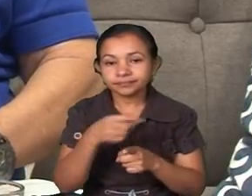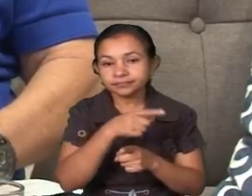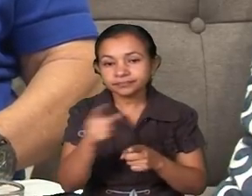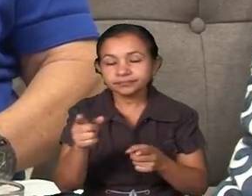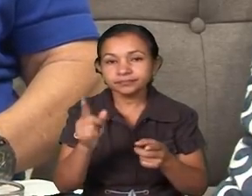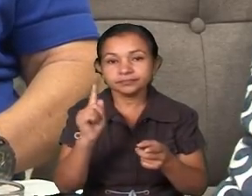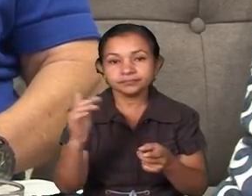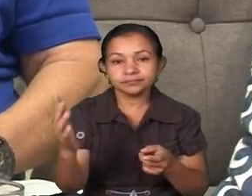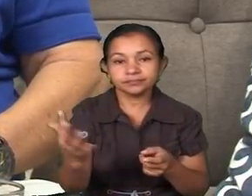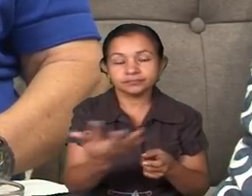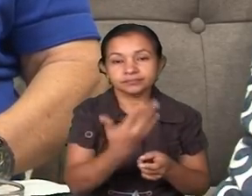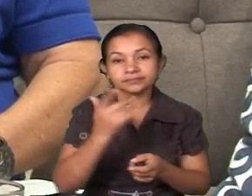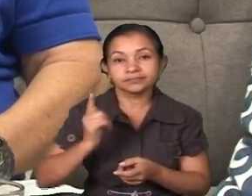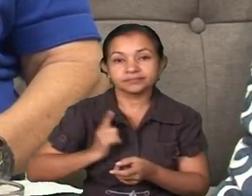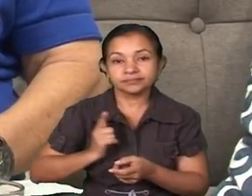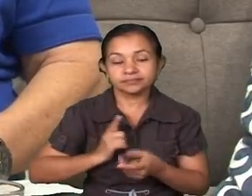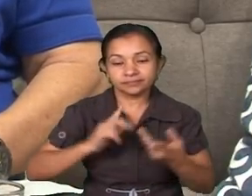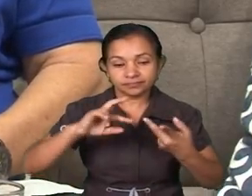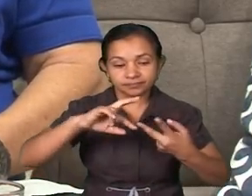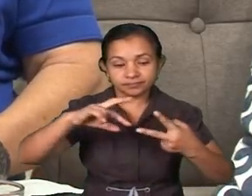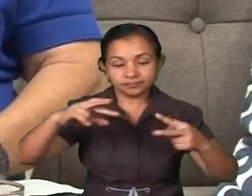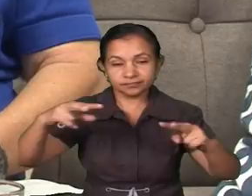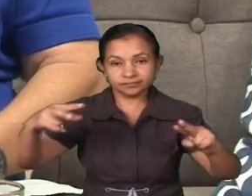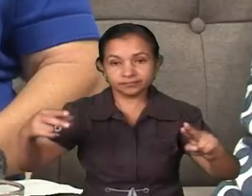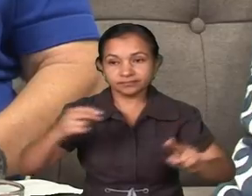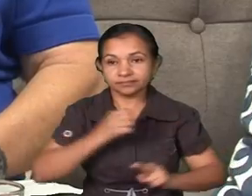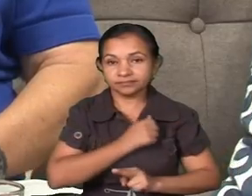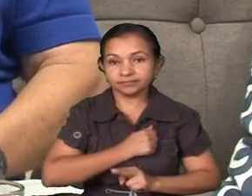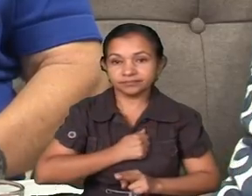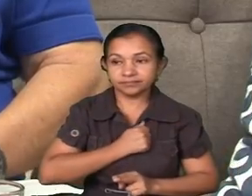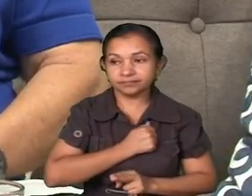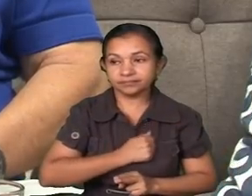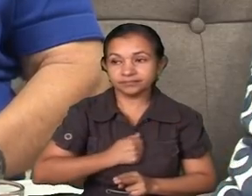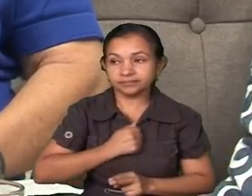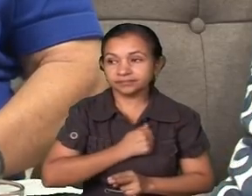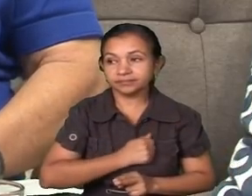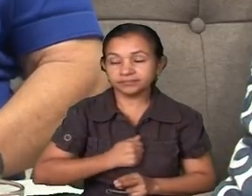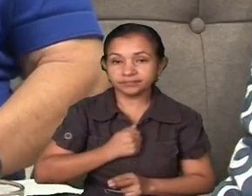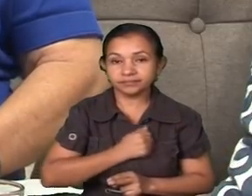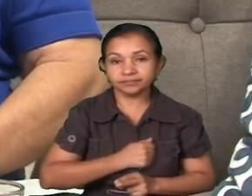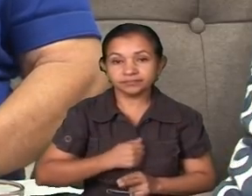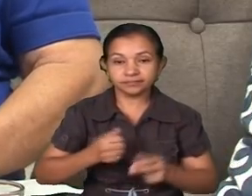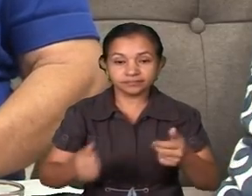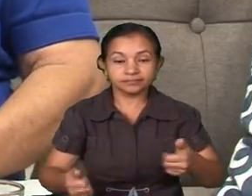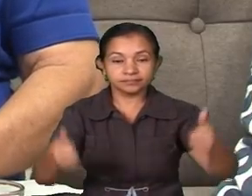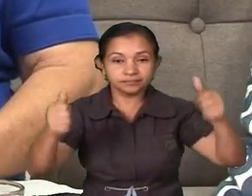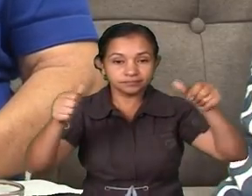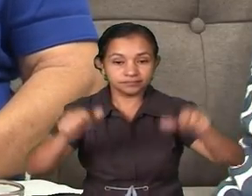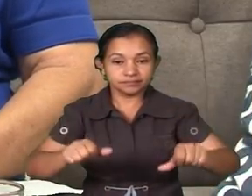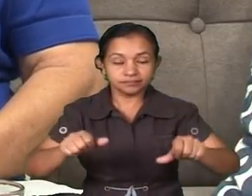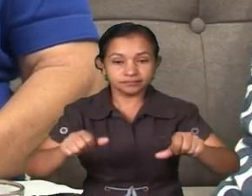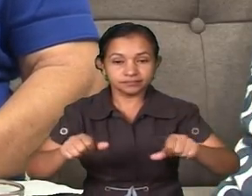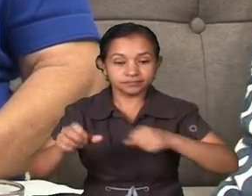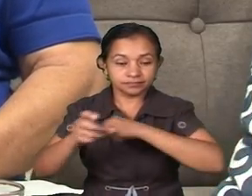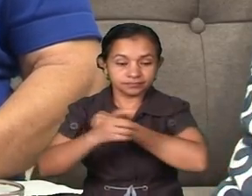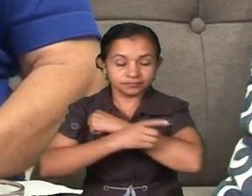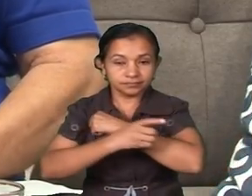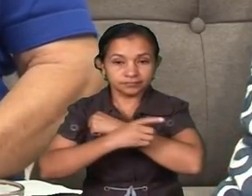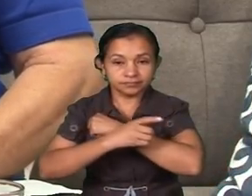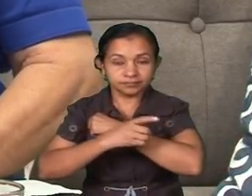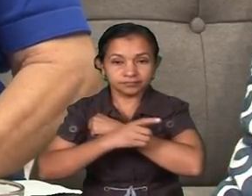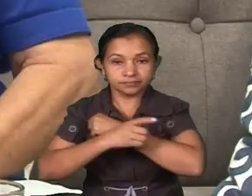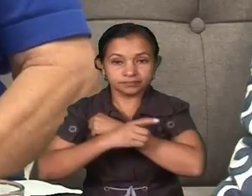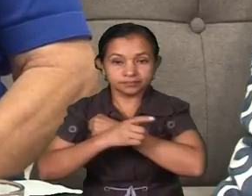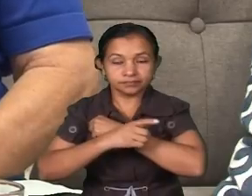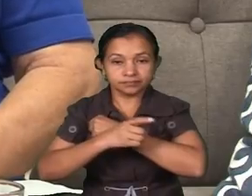nacionales. Y perdóname que no esté de acuerdo con el comandante Daniel Ortega, no